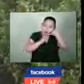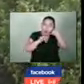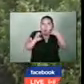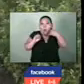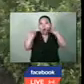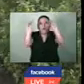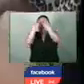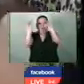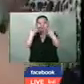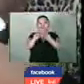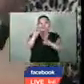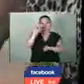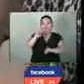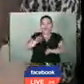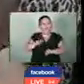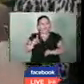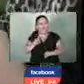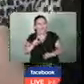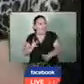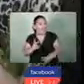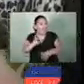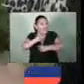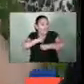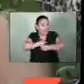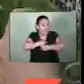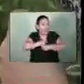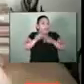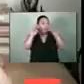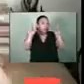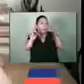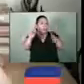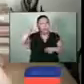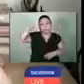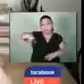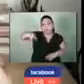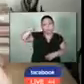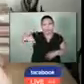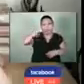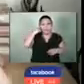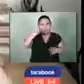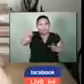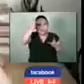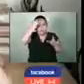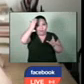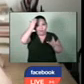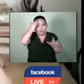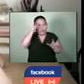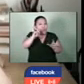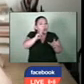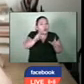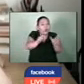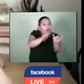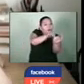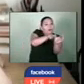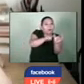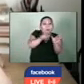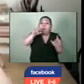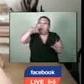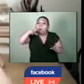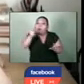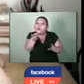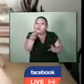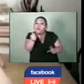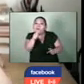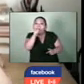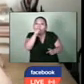web que generen algún tipo de desconfianza. En el caso de tarjetas de crédito o débito, se debe procurar no introducir números